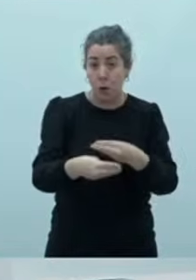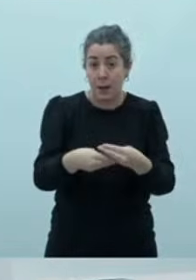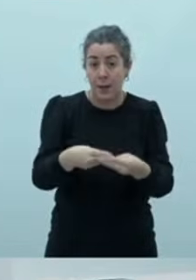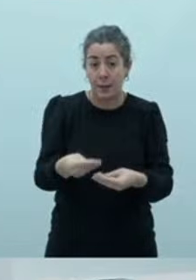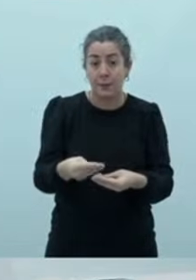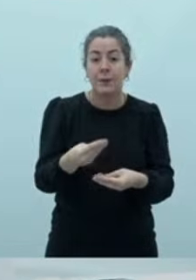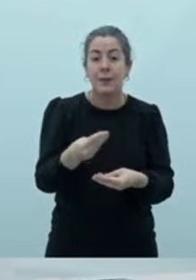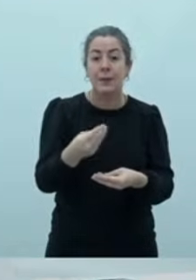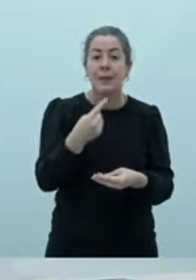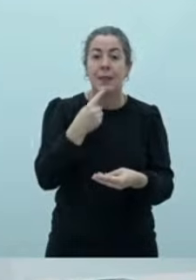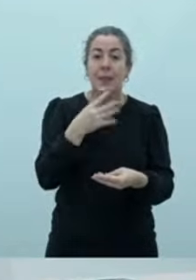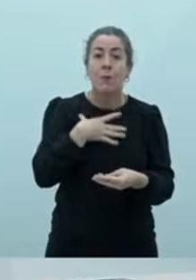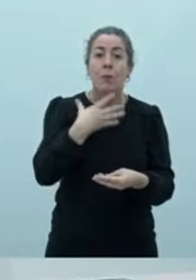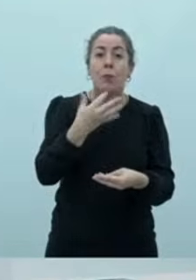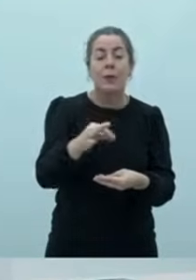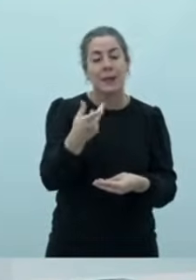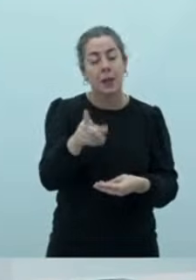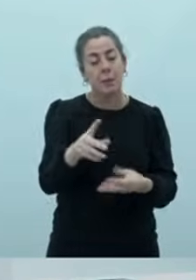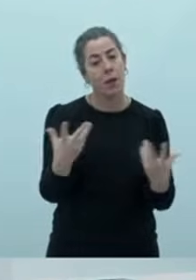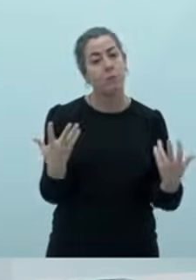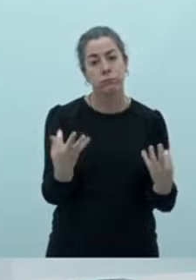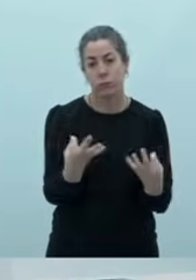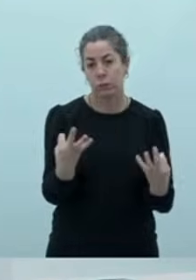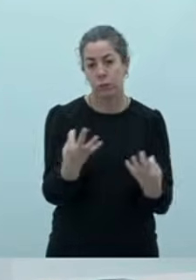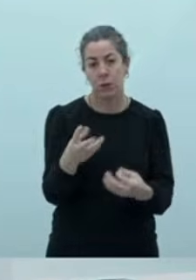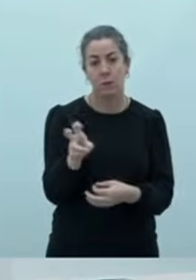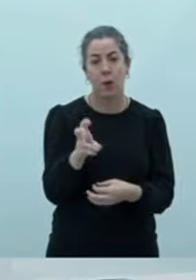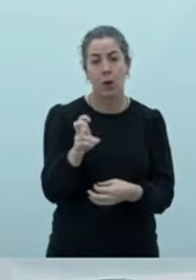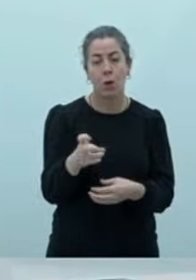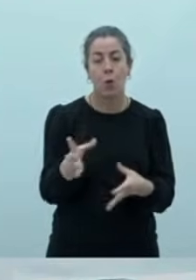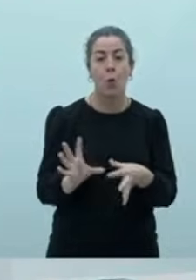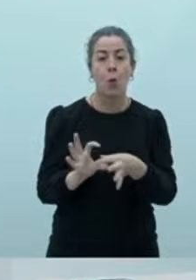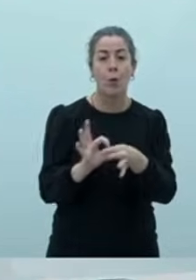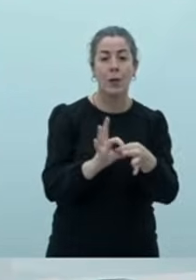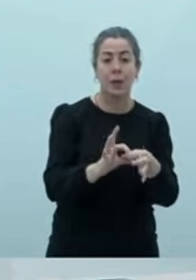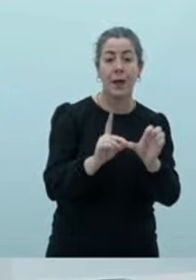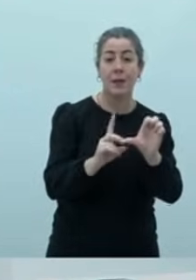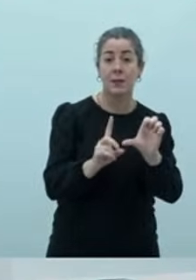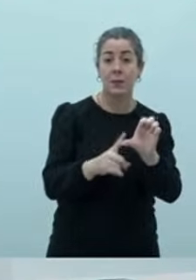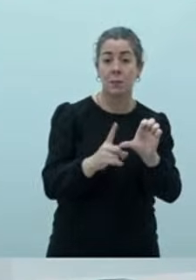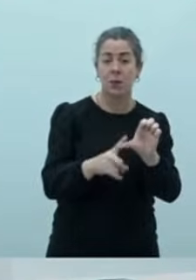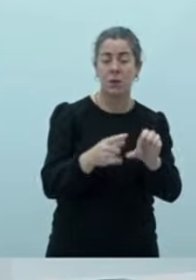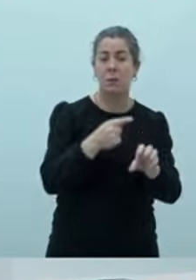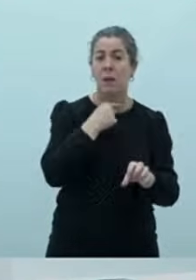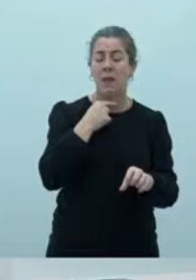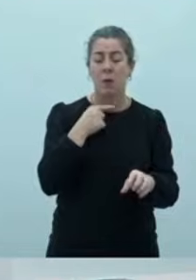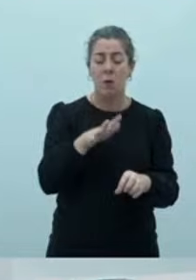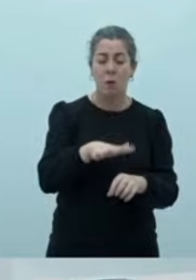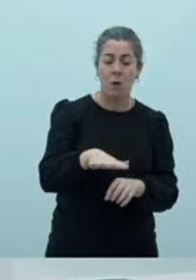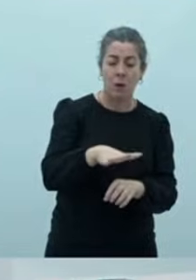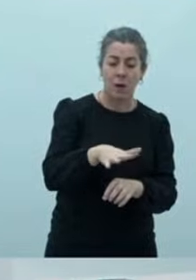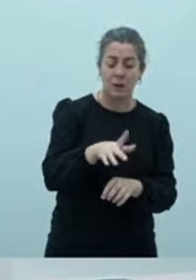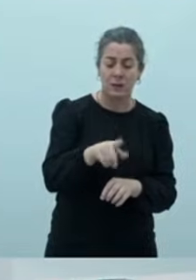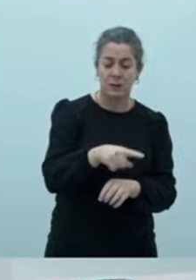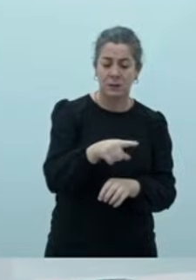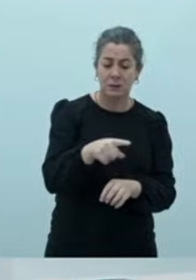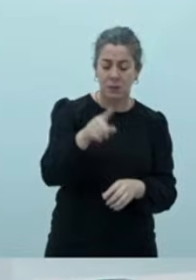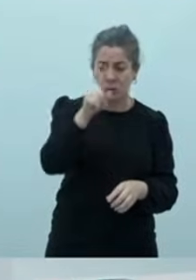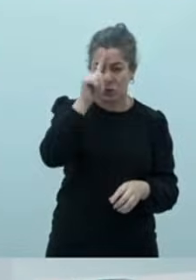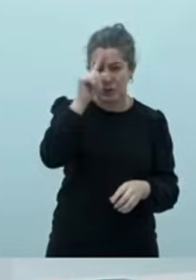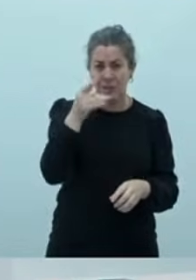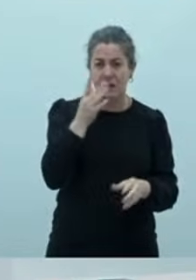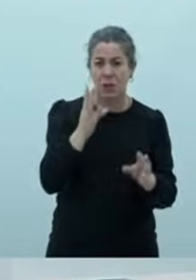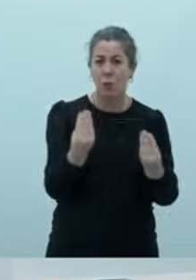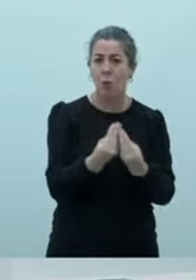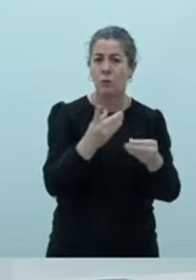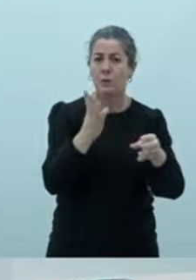que contaran como válidas las papeletas de Unidas por Extremadura que allí habían llegado por Badajoz y tal. No sabéis, no sé si la Junta Electoral o